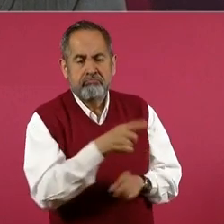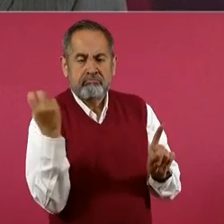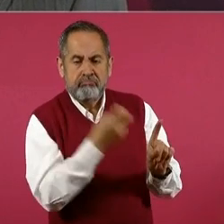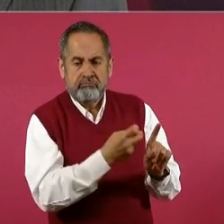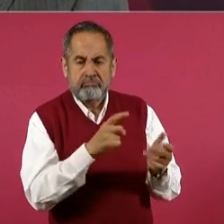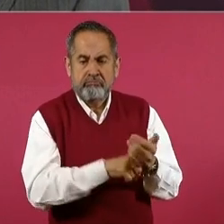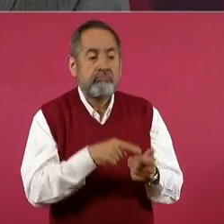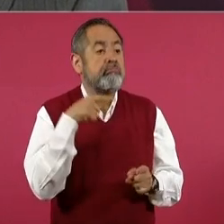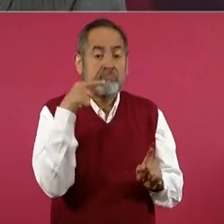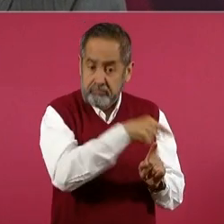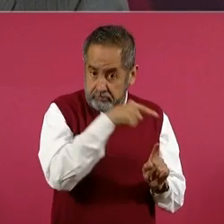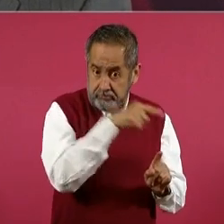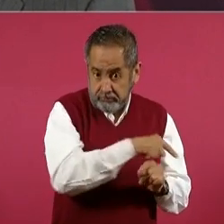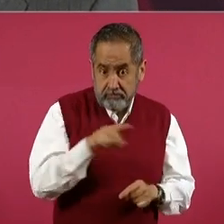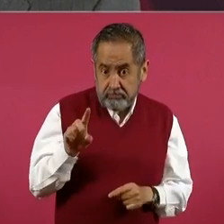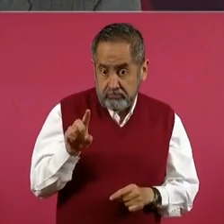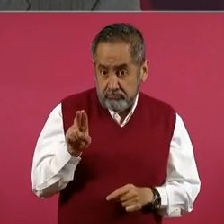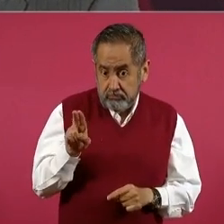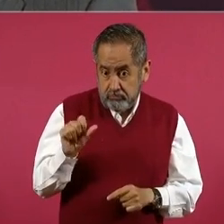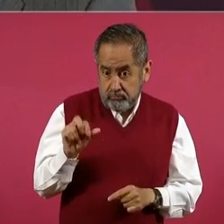de que se usó dinero